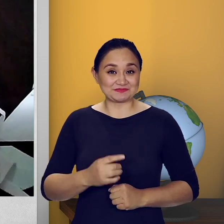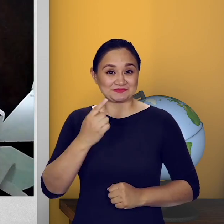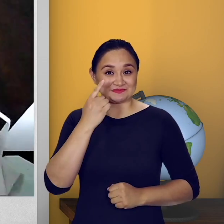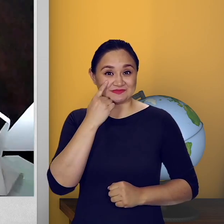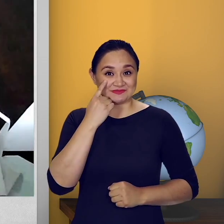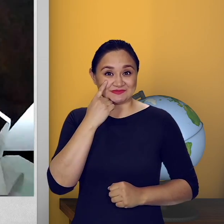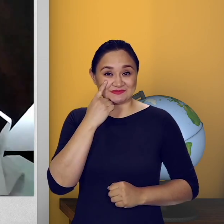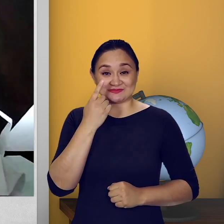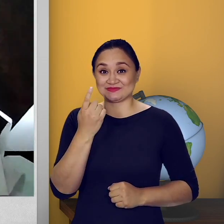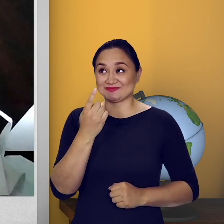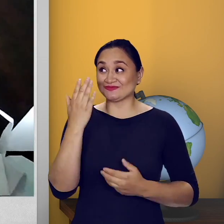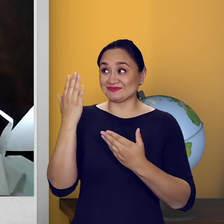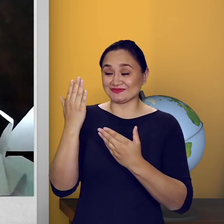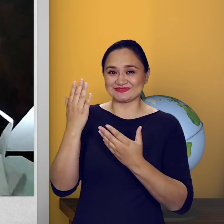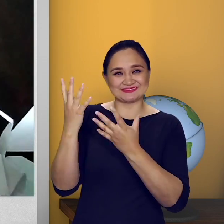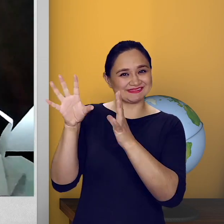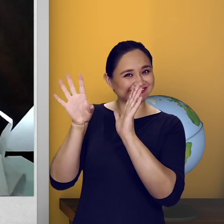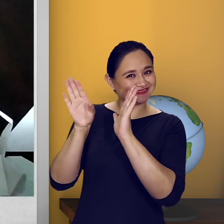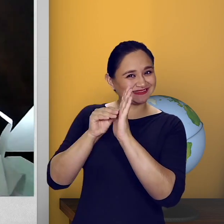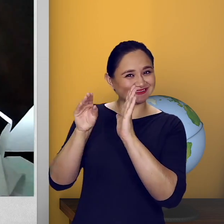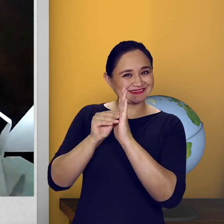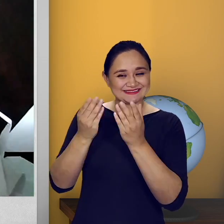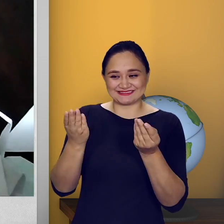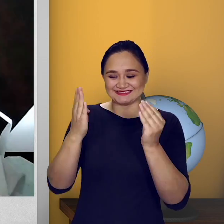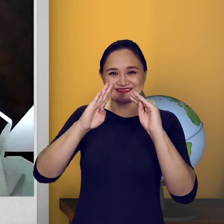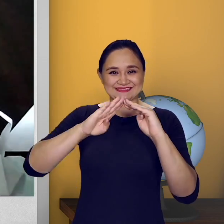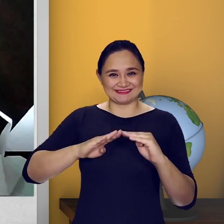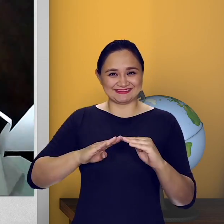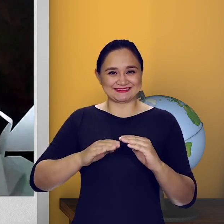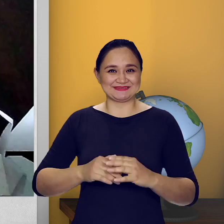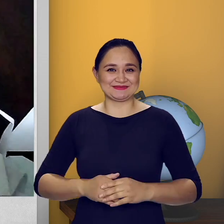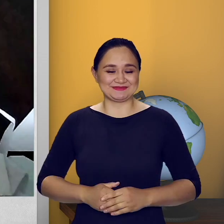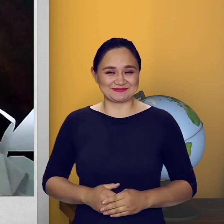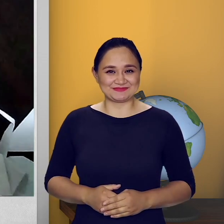Vamos a doblar en forma diagonal. Por un lado.